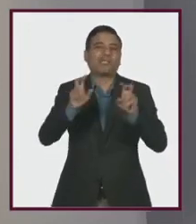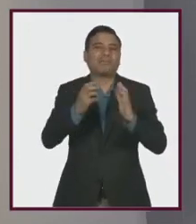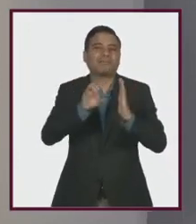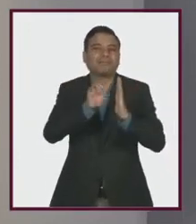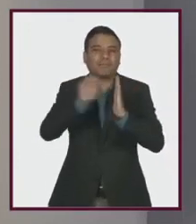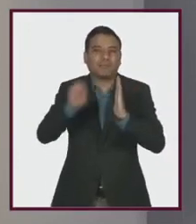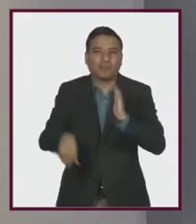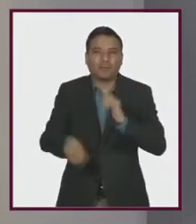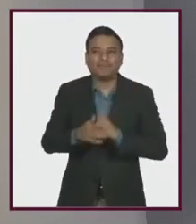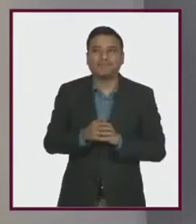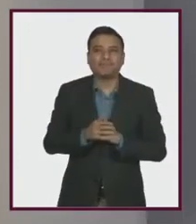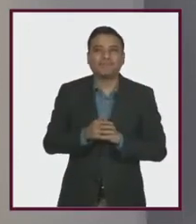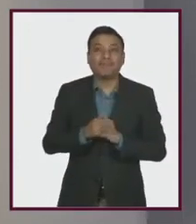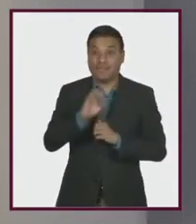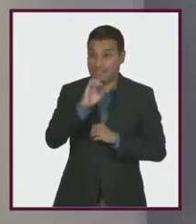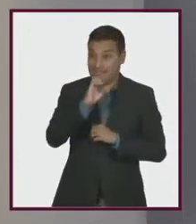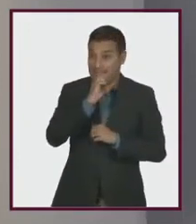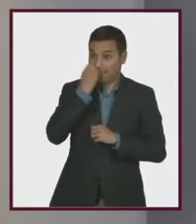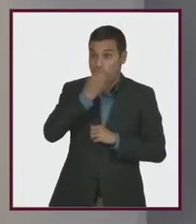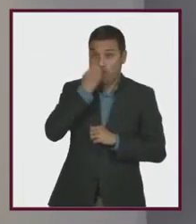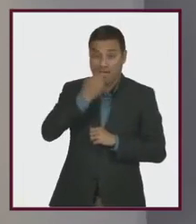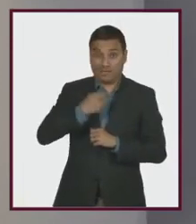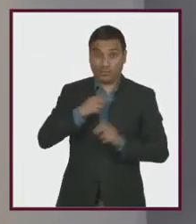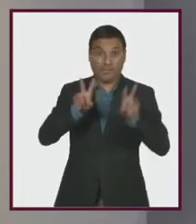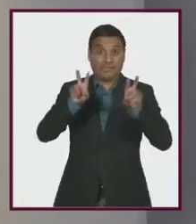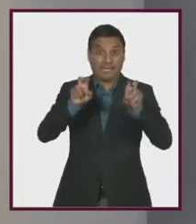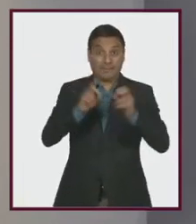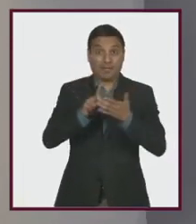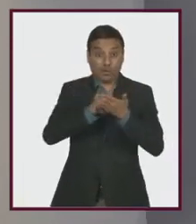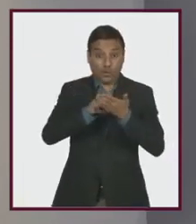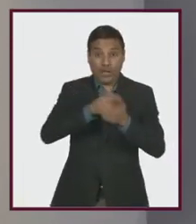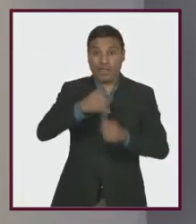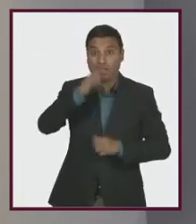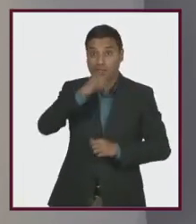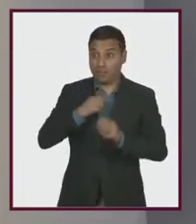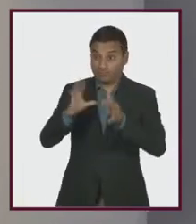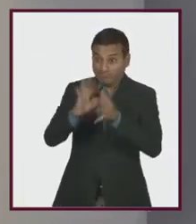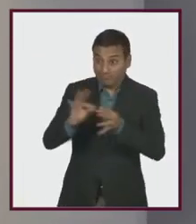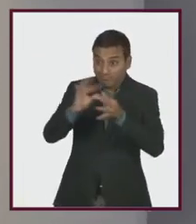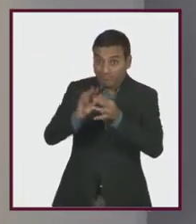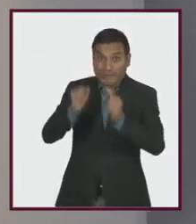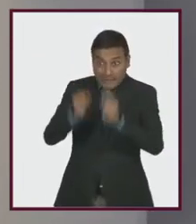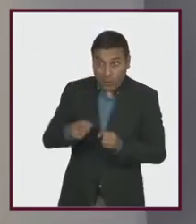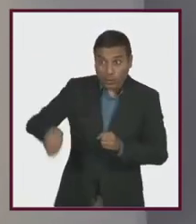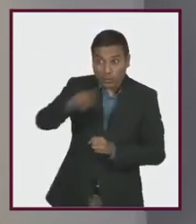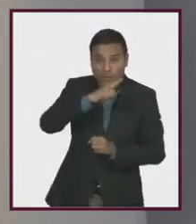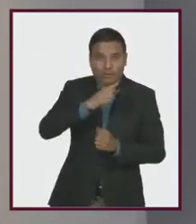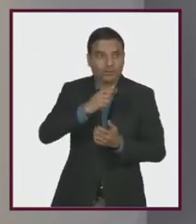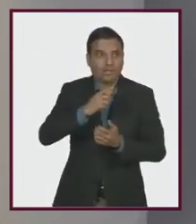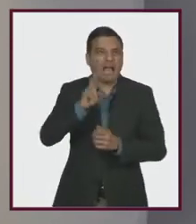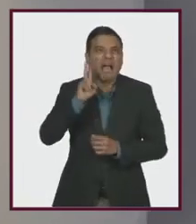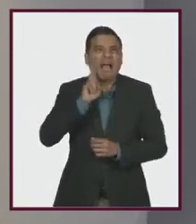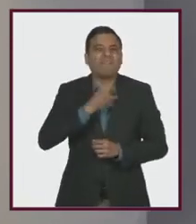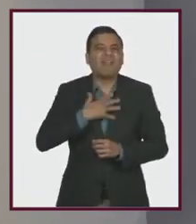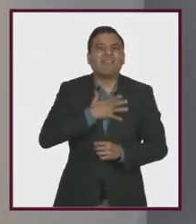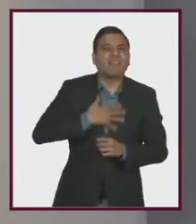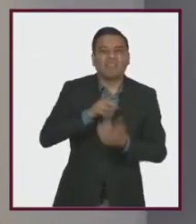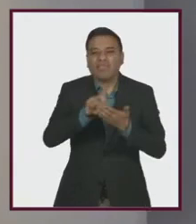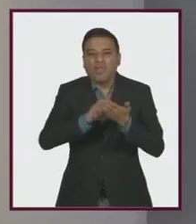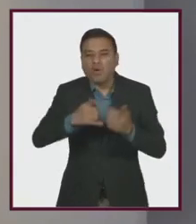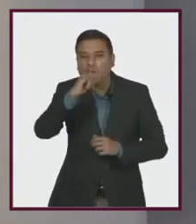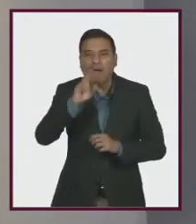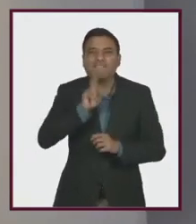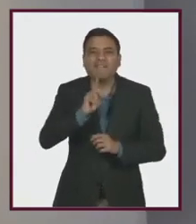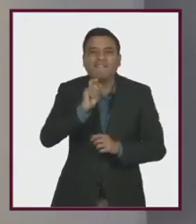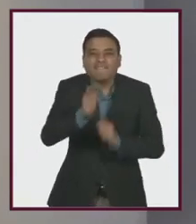en el salón de clases no va a hacer que vayan corriendo a consumir, muy probablemente. Las sustancias ya están ahí. Los chicos ya tienen